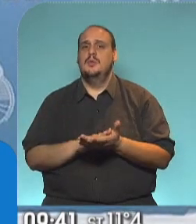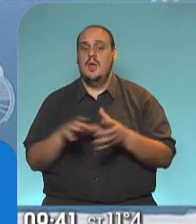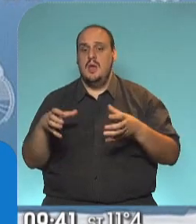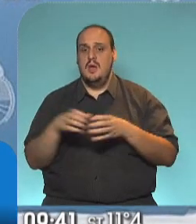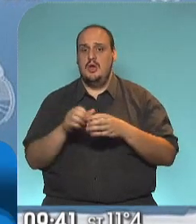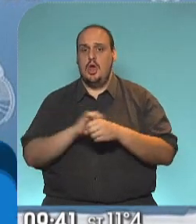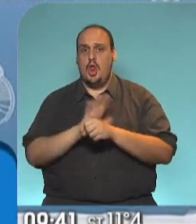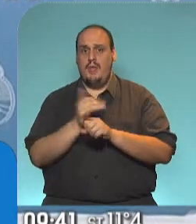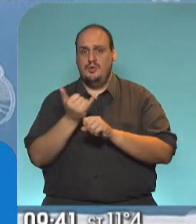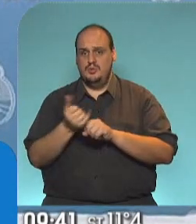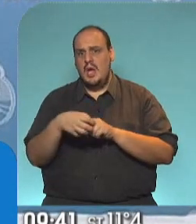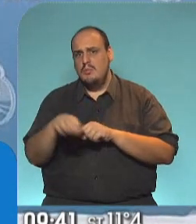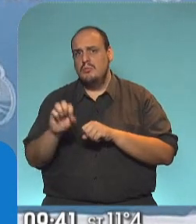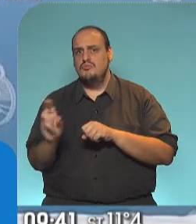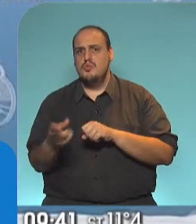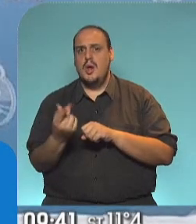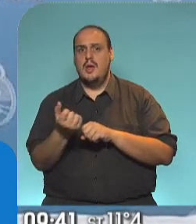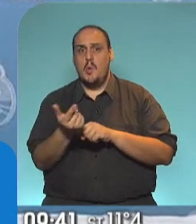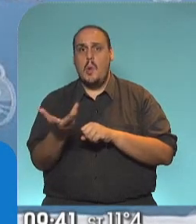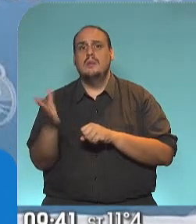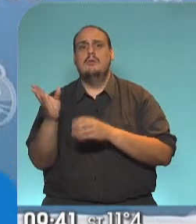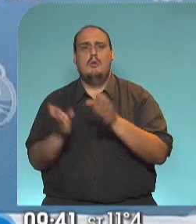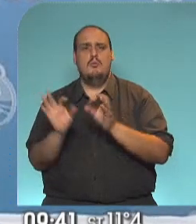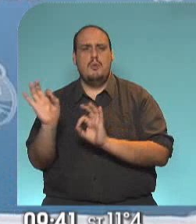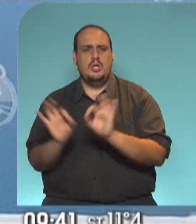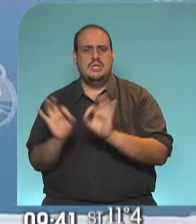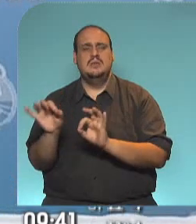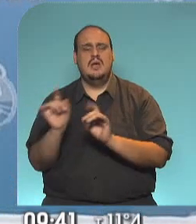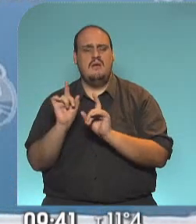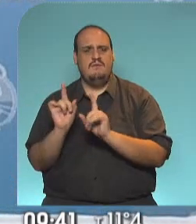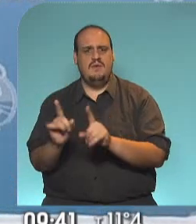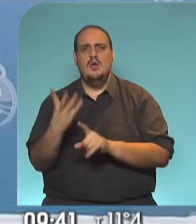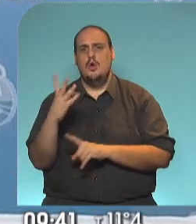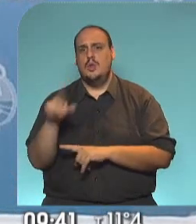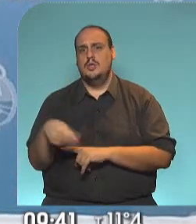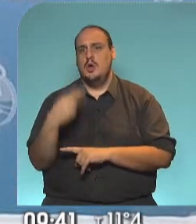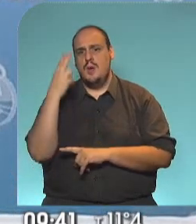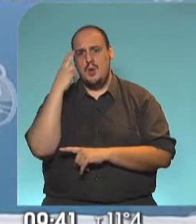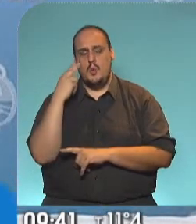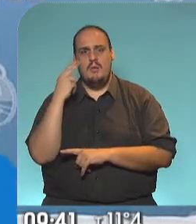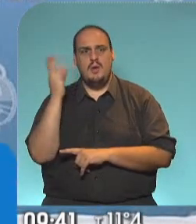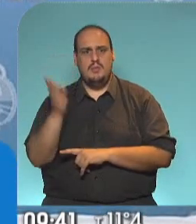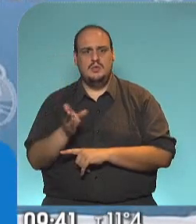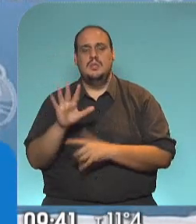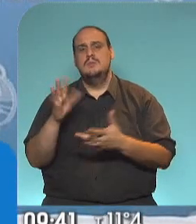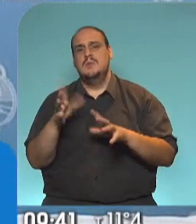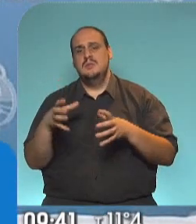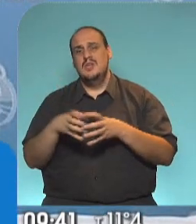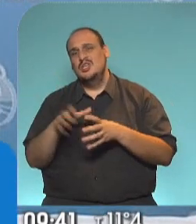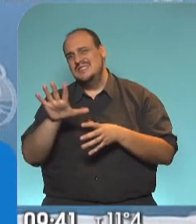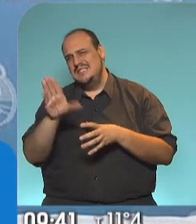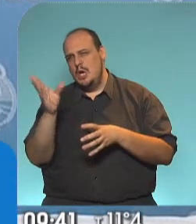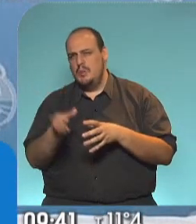la relación entre los fallecidos sobre los casos confirmados y en 4,9 por ciento alrededor del 5% se